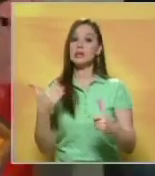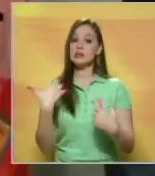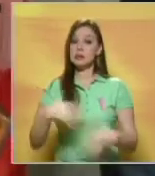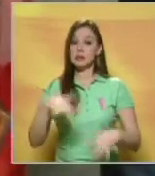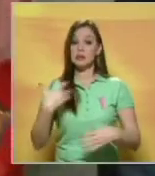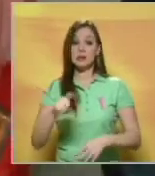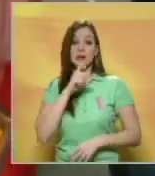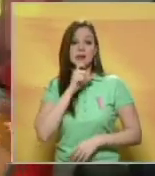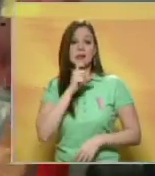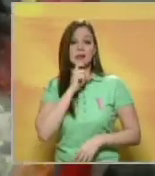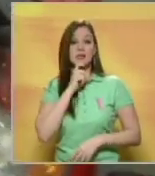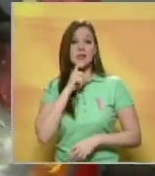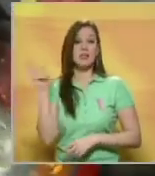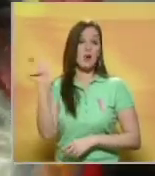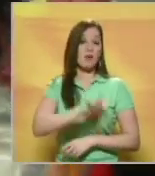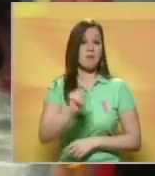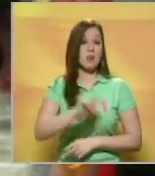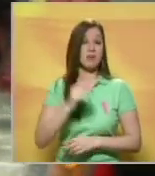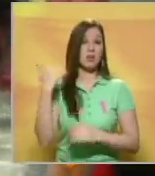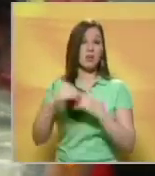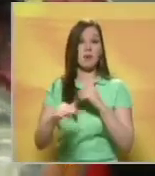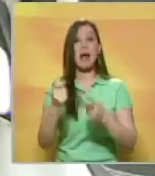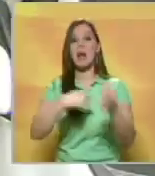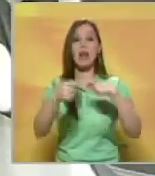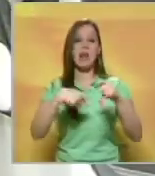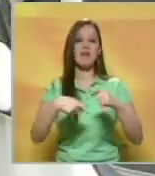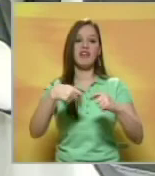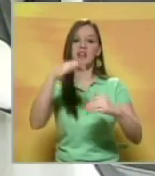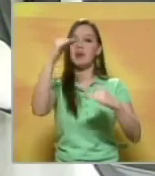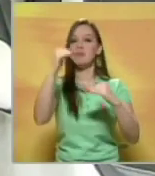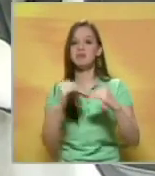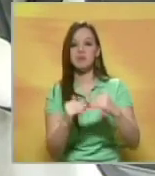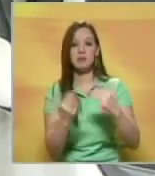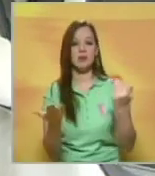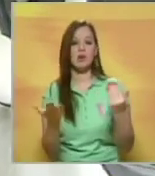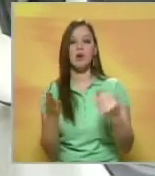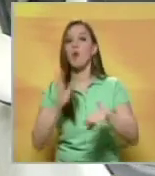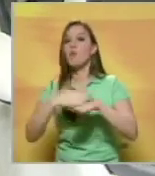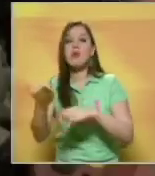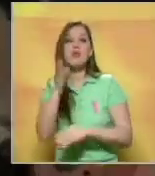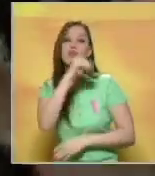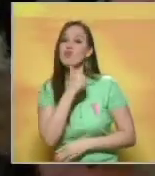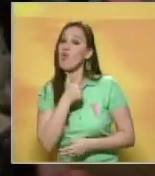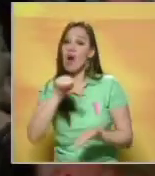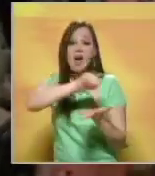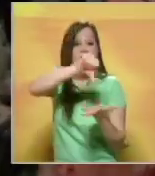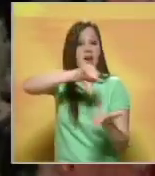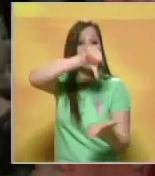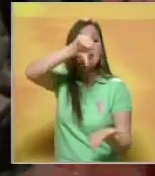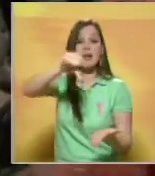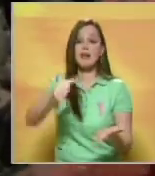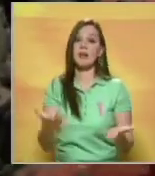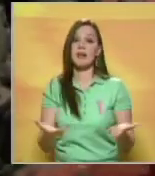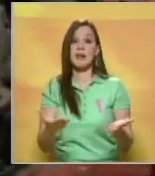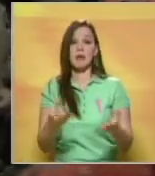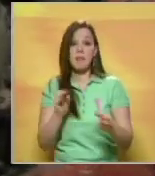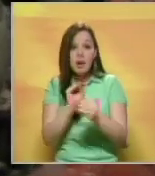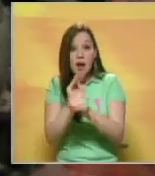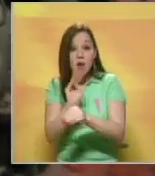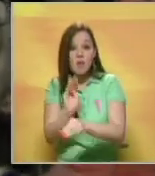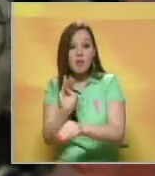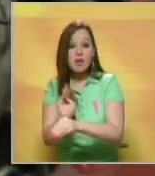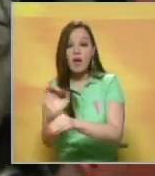últimos meses. Aseguran que las ventas han bajado considerablemente ante la falta de productos imprescindibles para el mantenimiento